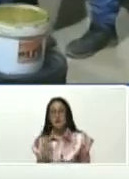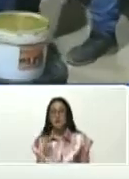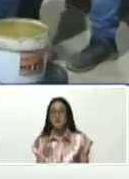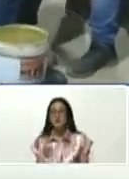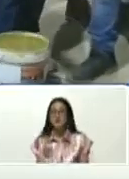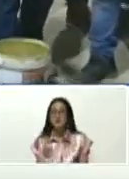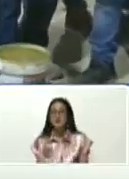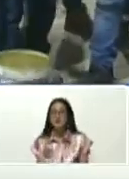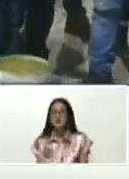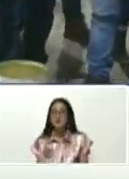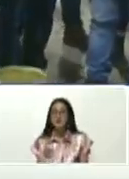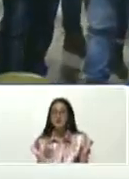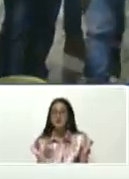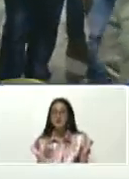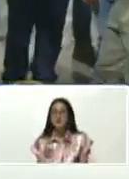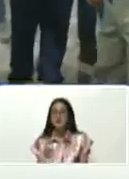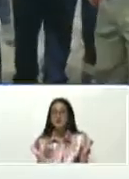para acá. Vente. Claro.